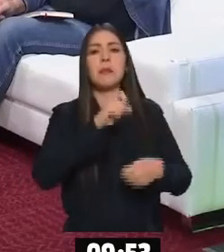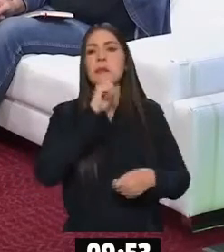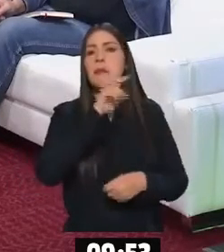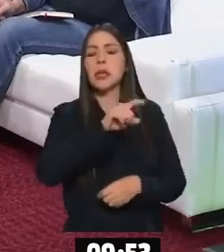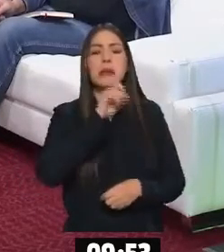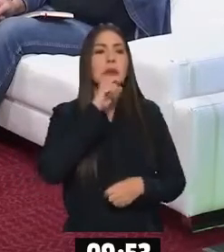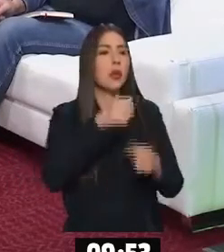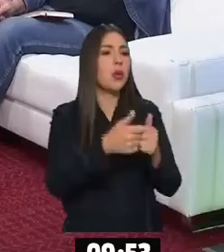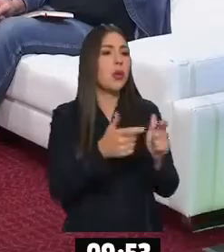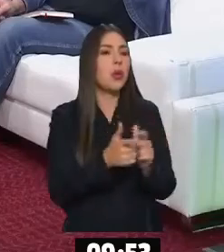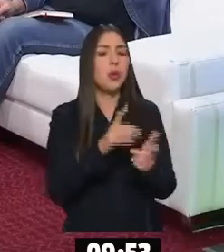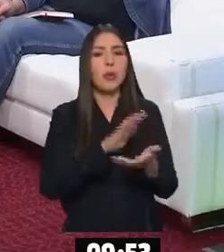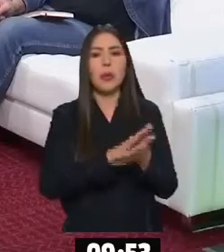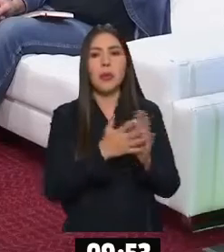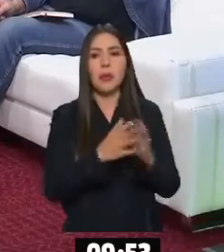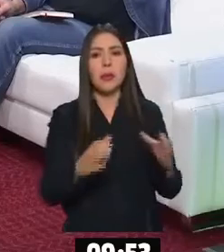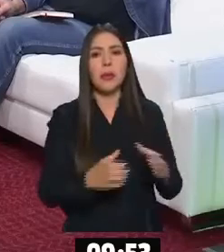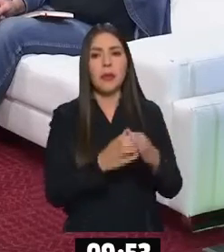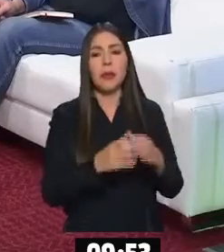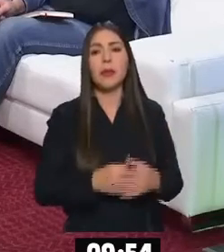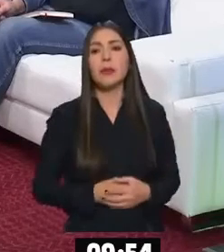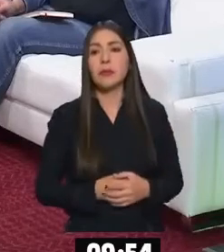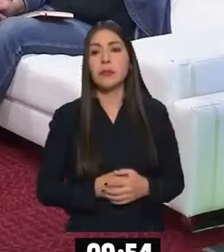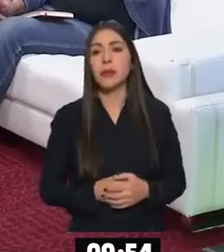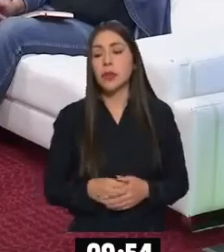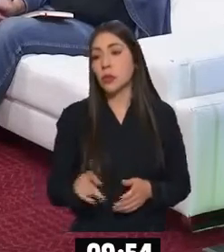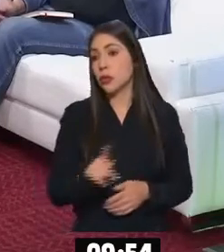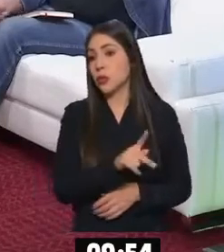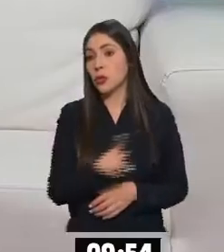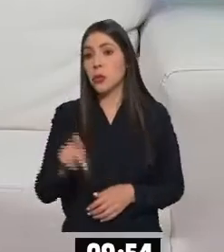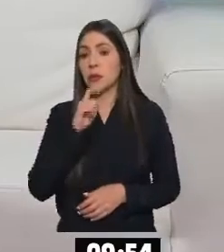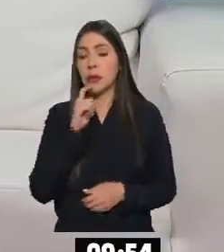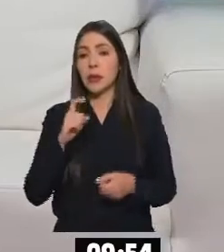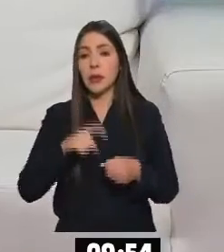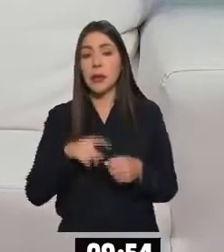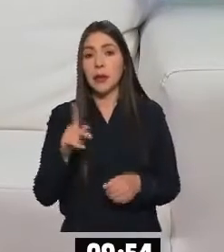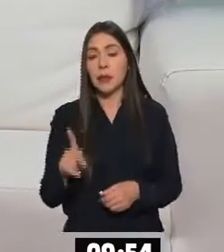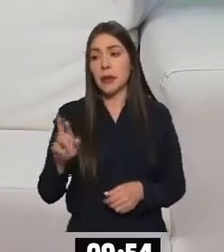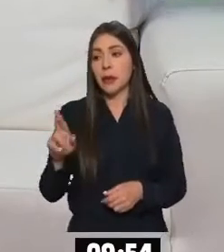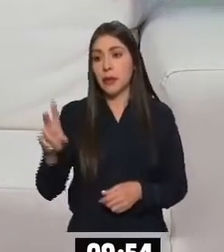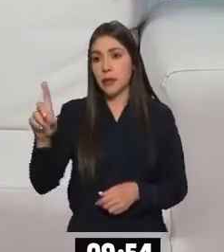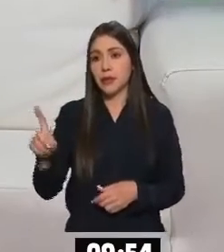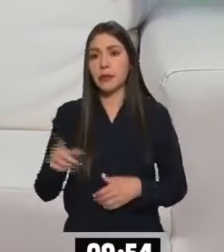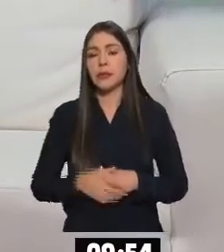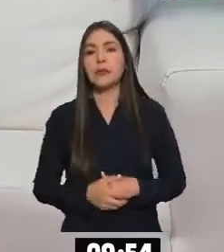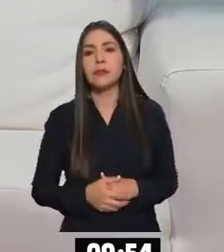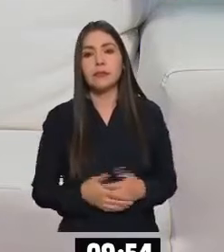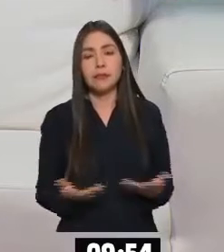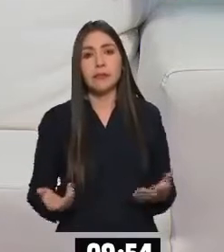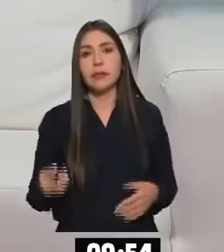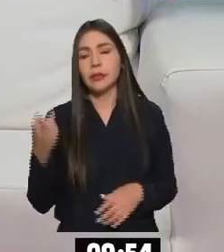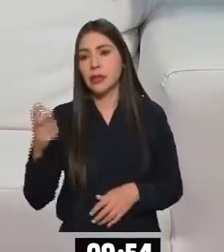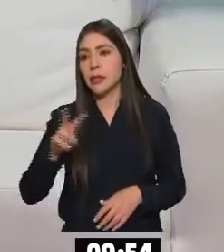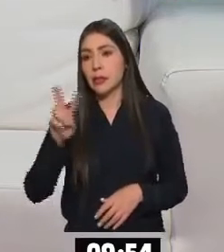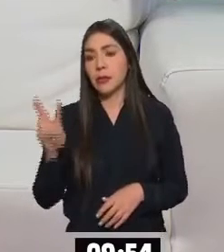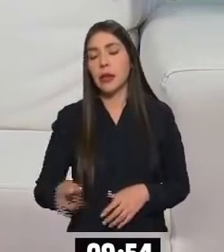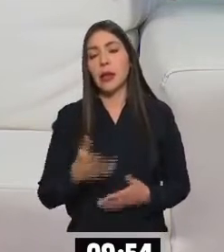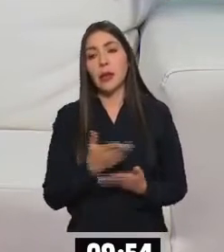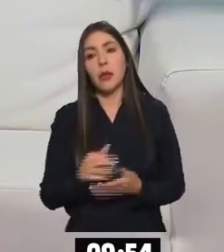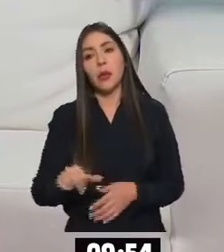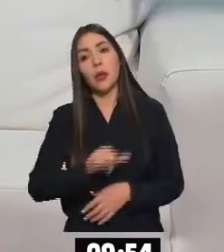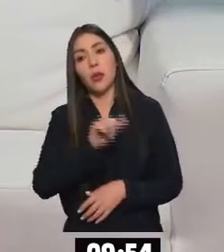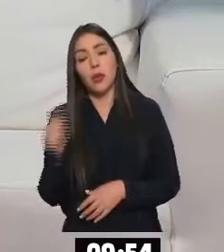mismo grupo. Todos ellos perredistas, por cierto. Todos ellos Todos ellos perredistas, ¿no? Y bueno, esta es parte de la realidad. Otra realidad, una nota que por ahí